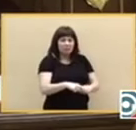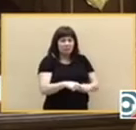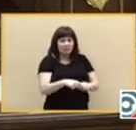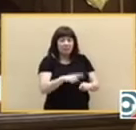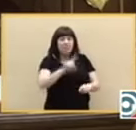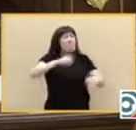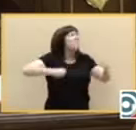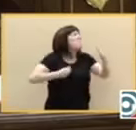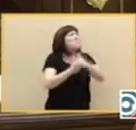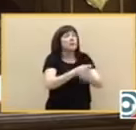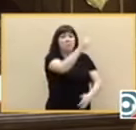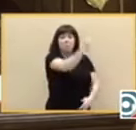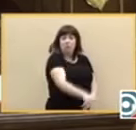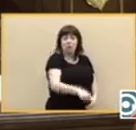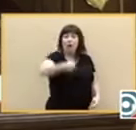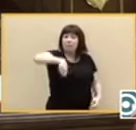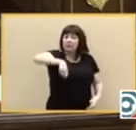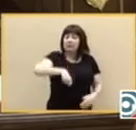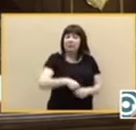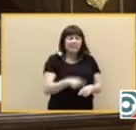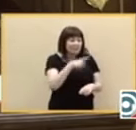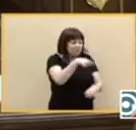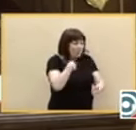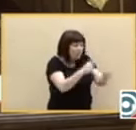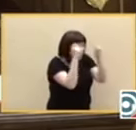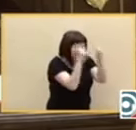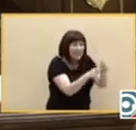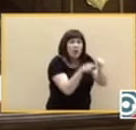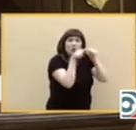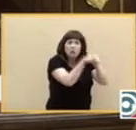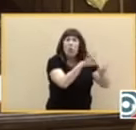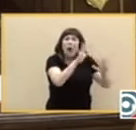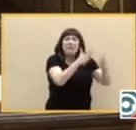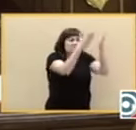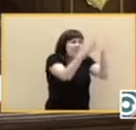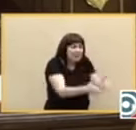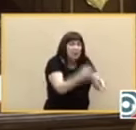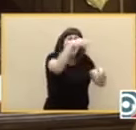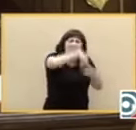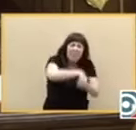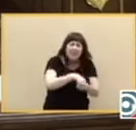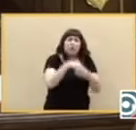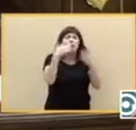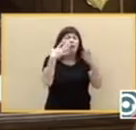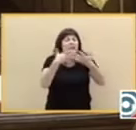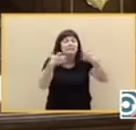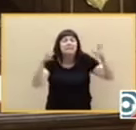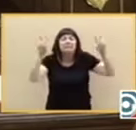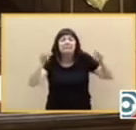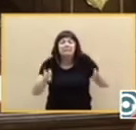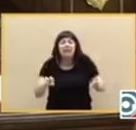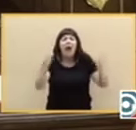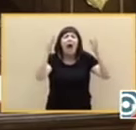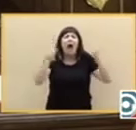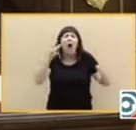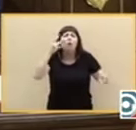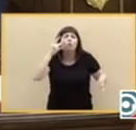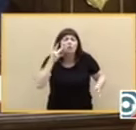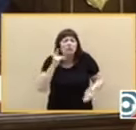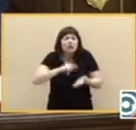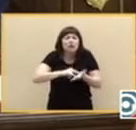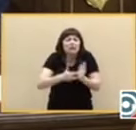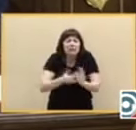política declarada judicialmente como parte de un auténtico sistema de corrupción institucional, afecta